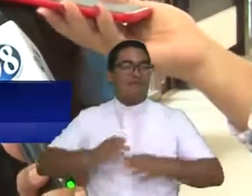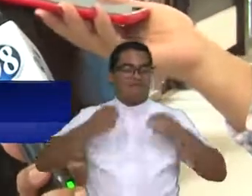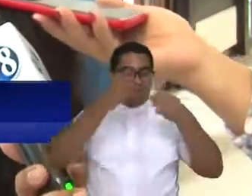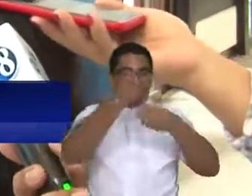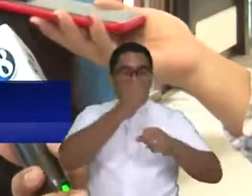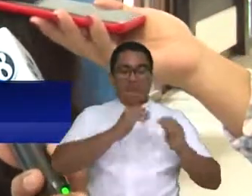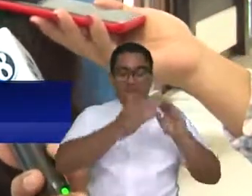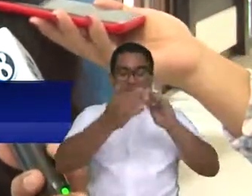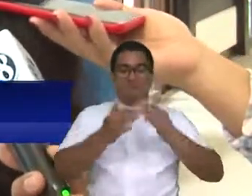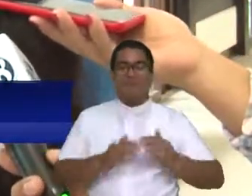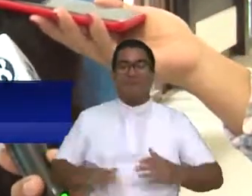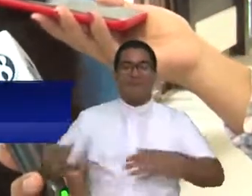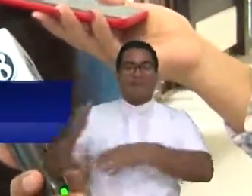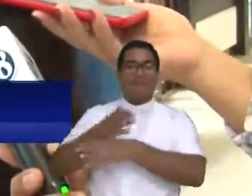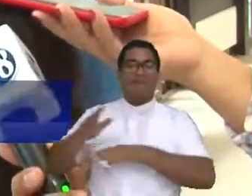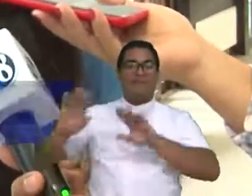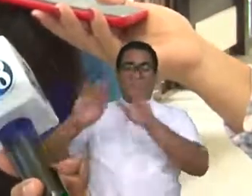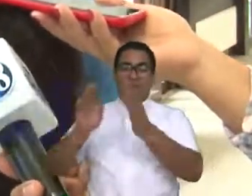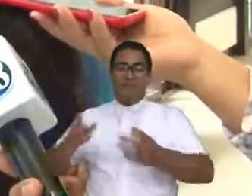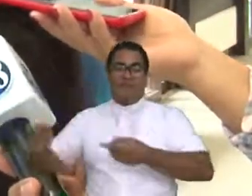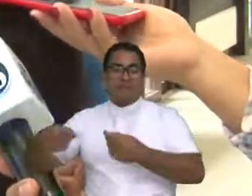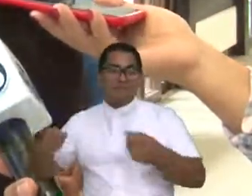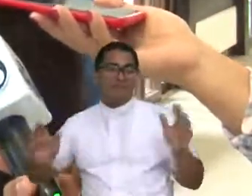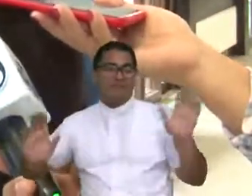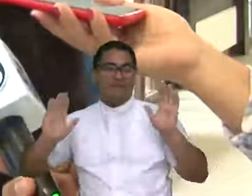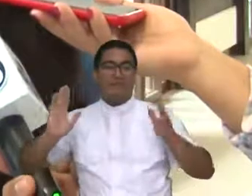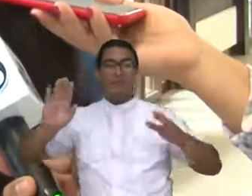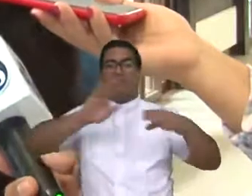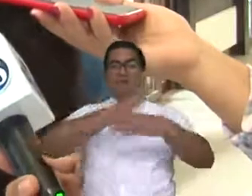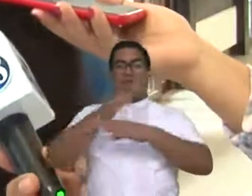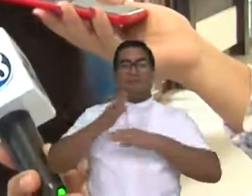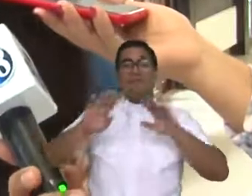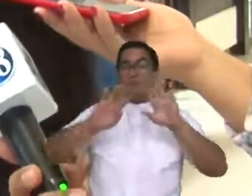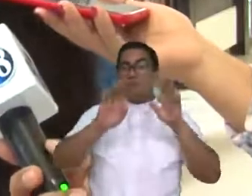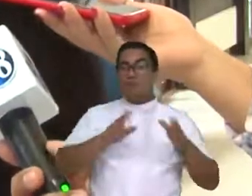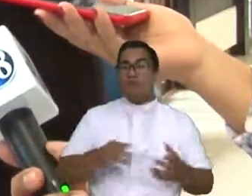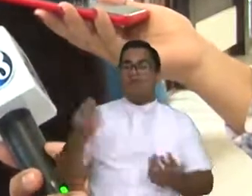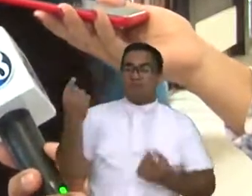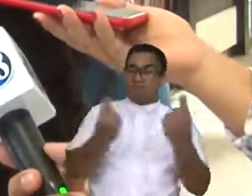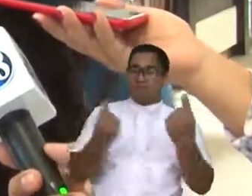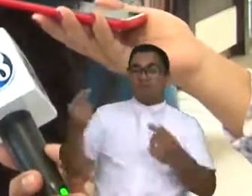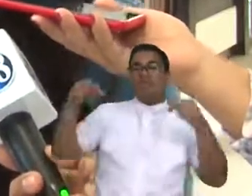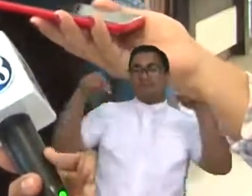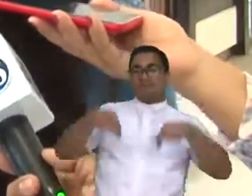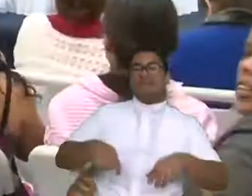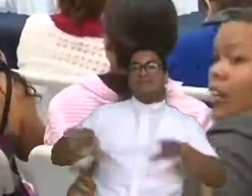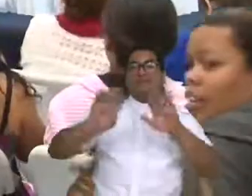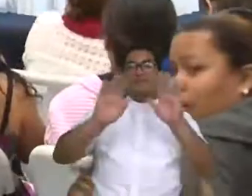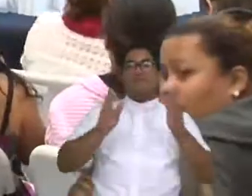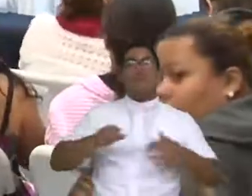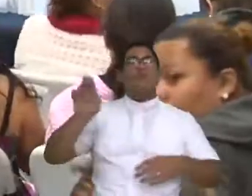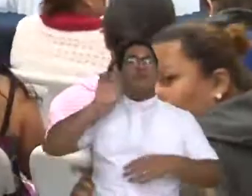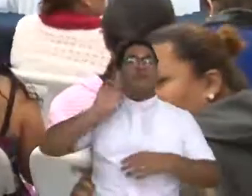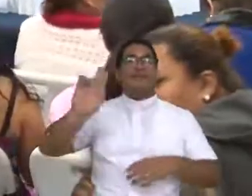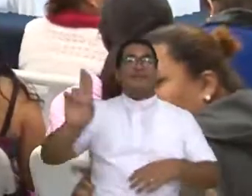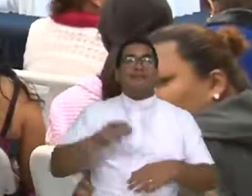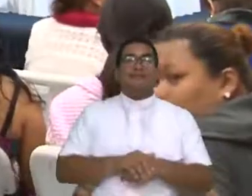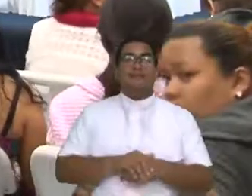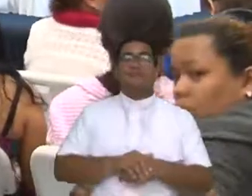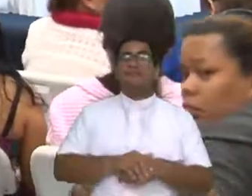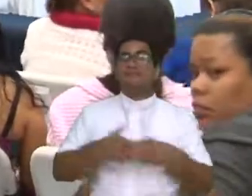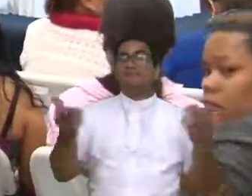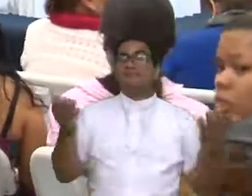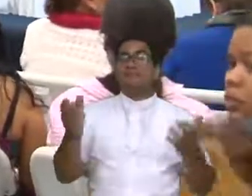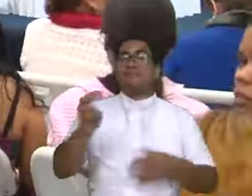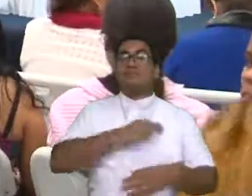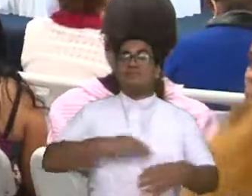barrio y comunidades, mujeres comerciantes, mujeres emprendedoras que son parte de los programas socioproductivos, y asimismo mujeres universitarias. Bueno, en este sentido, al